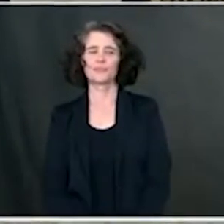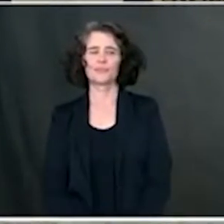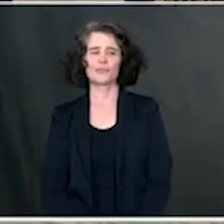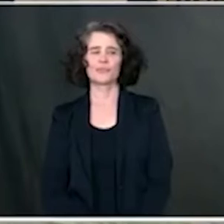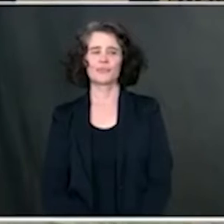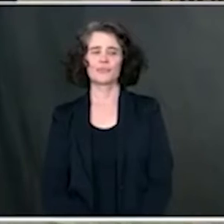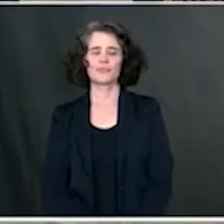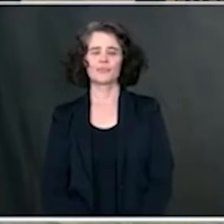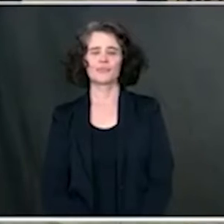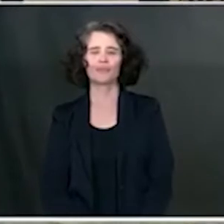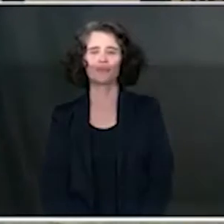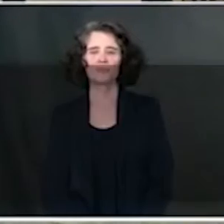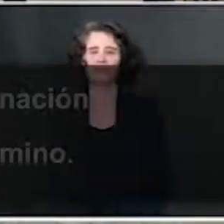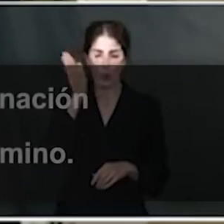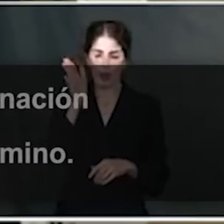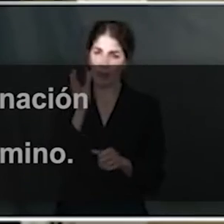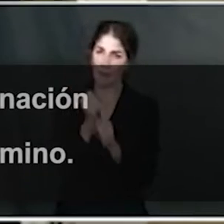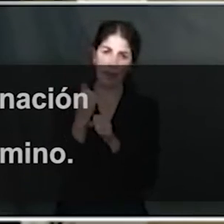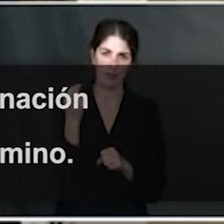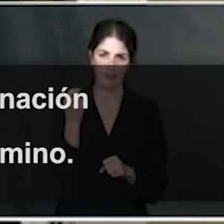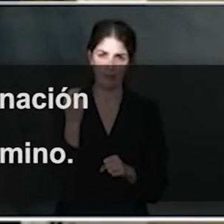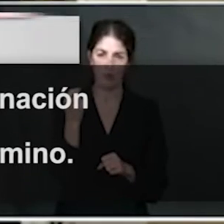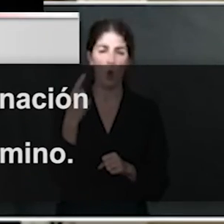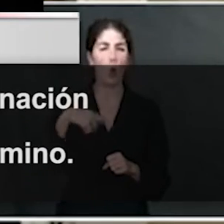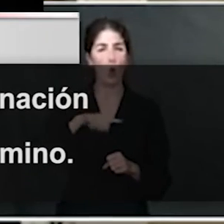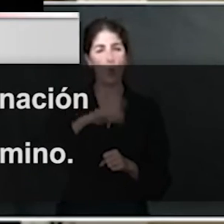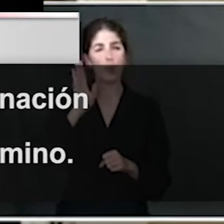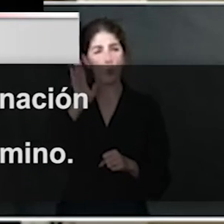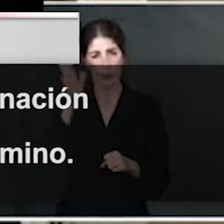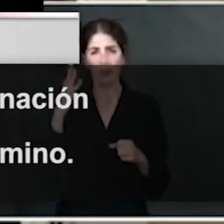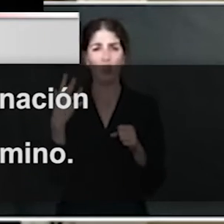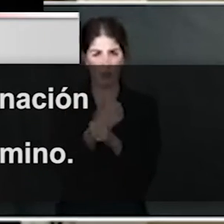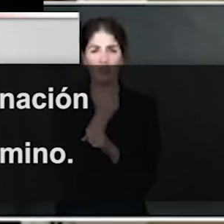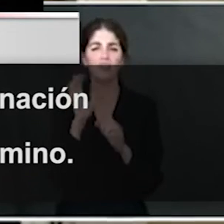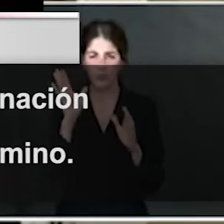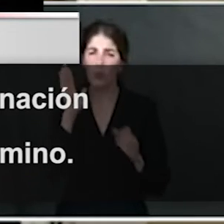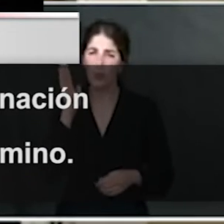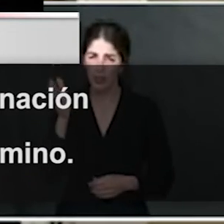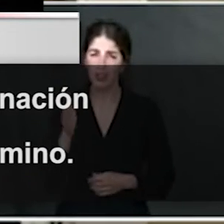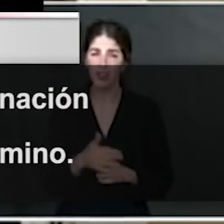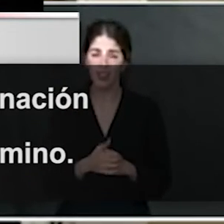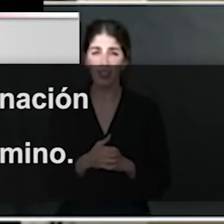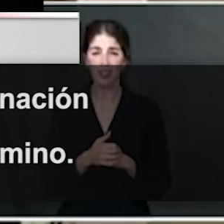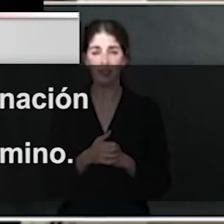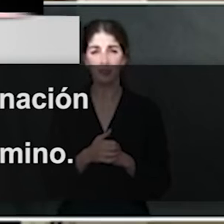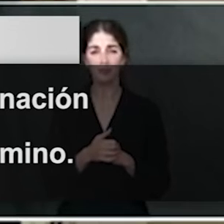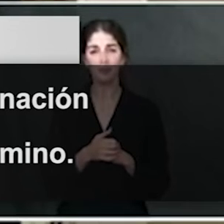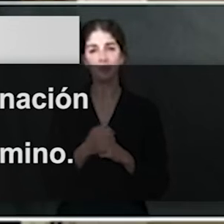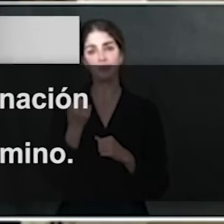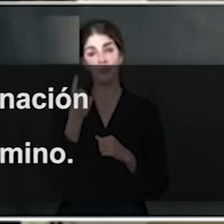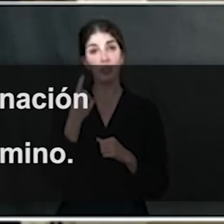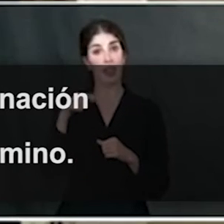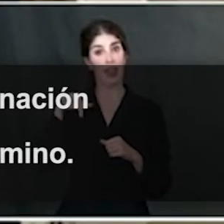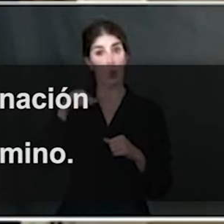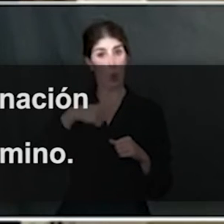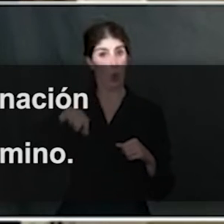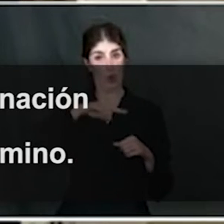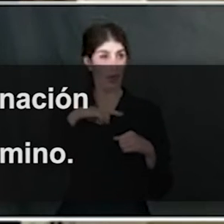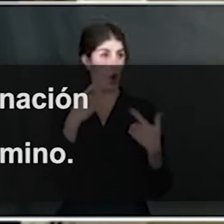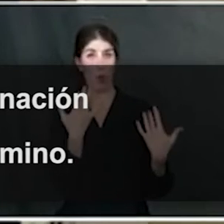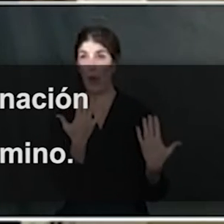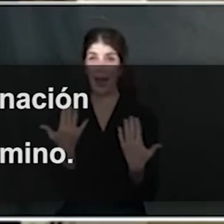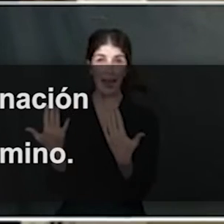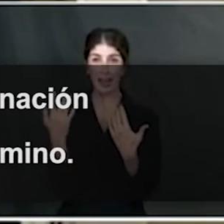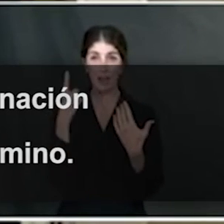nación norteamericana. We will defeat this pandemic. And to a nation waiting for action, let me be the clearest on this